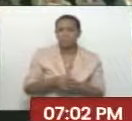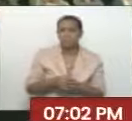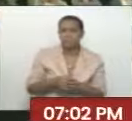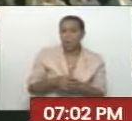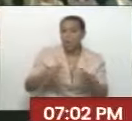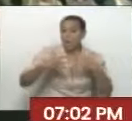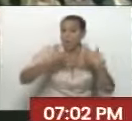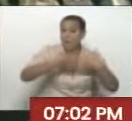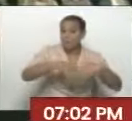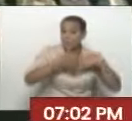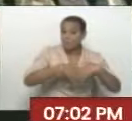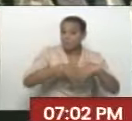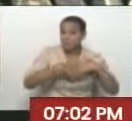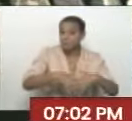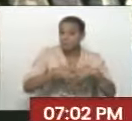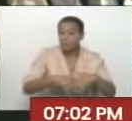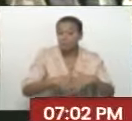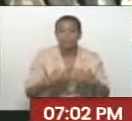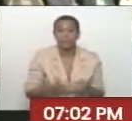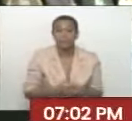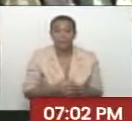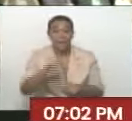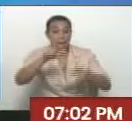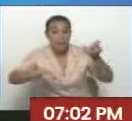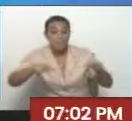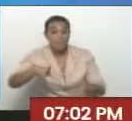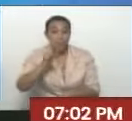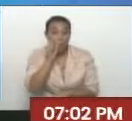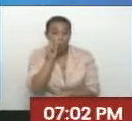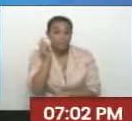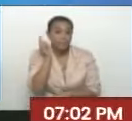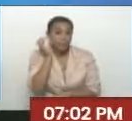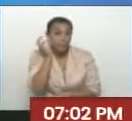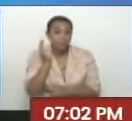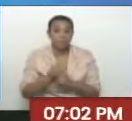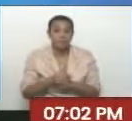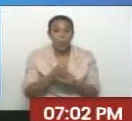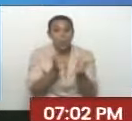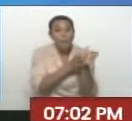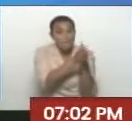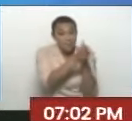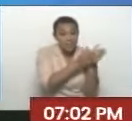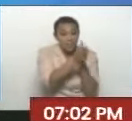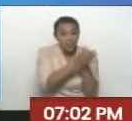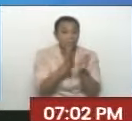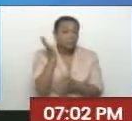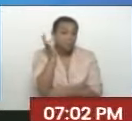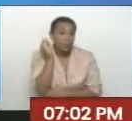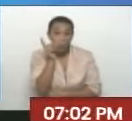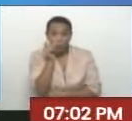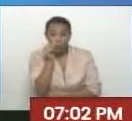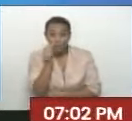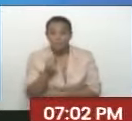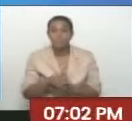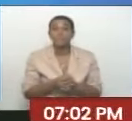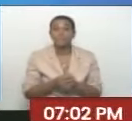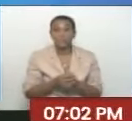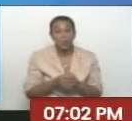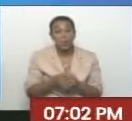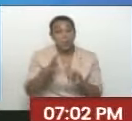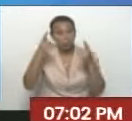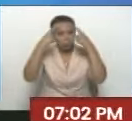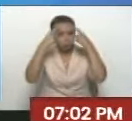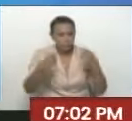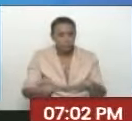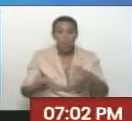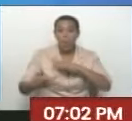los empresarios, las empresarias, los emprendedores, las emprendedoras, los